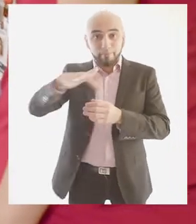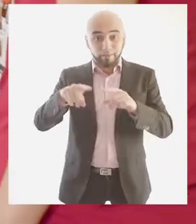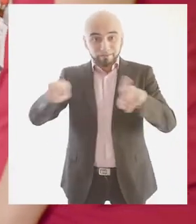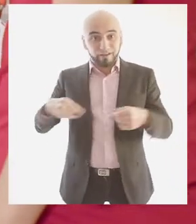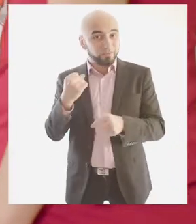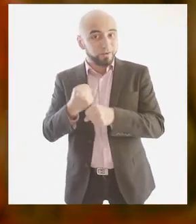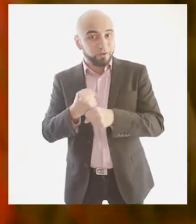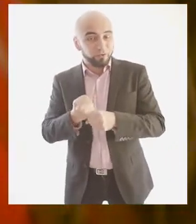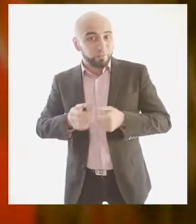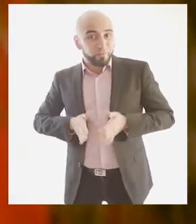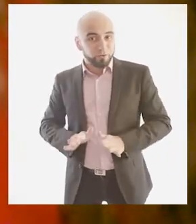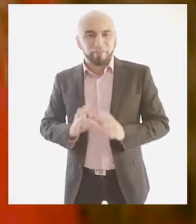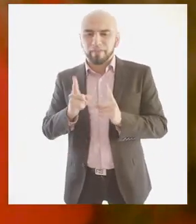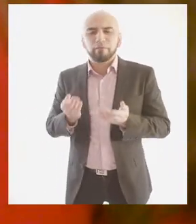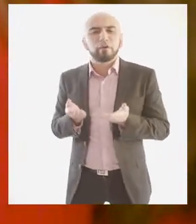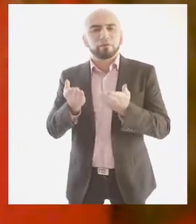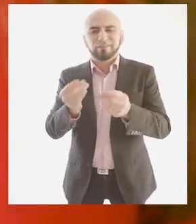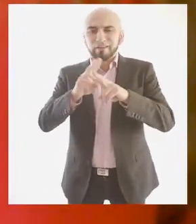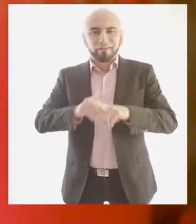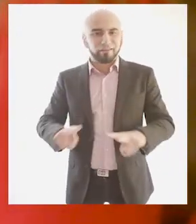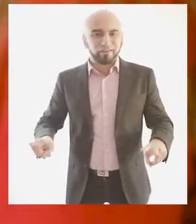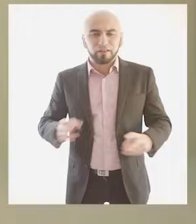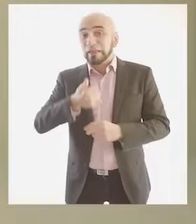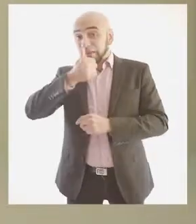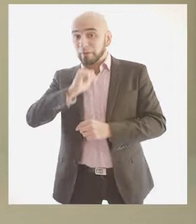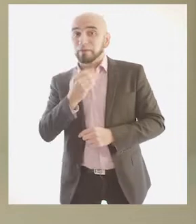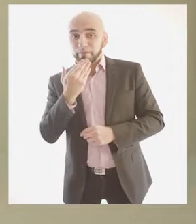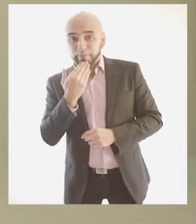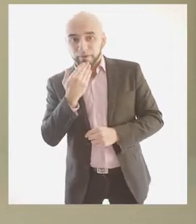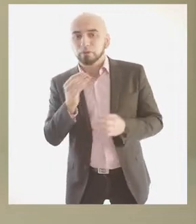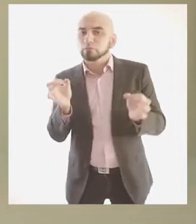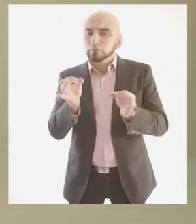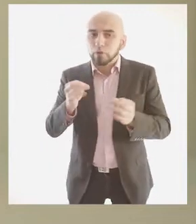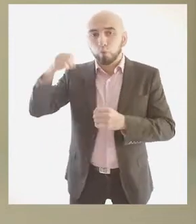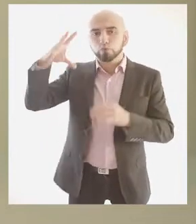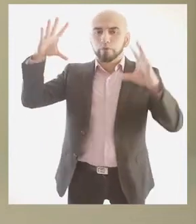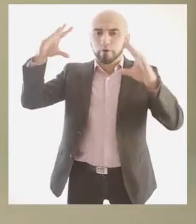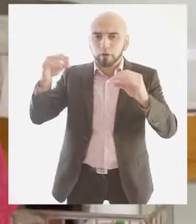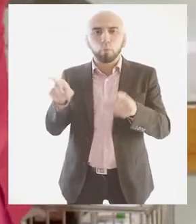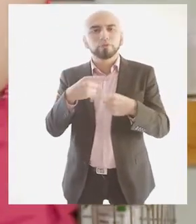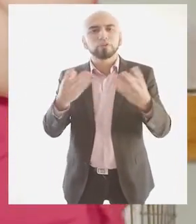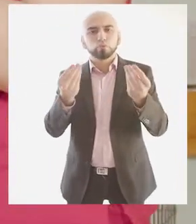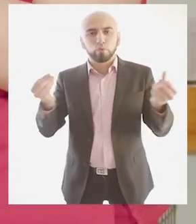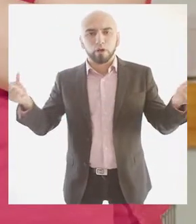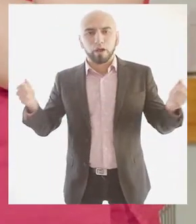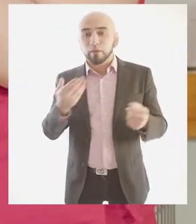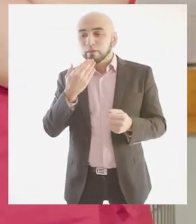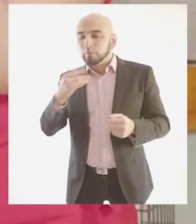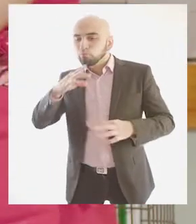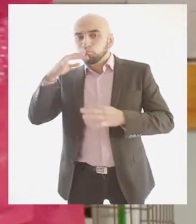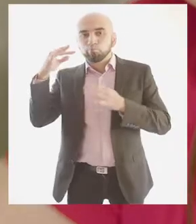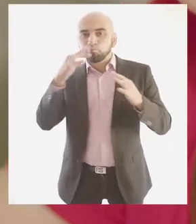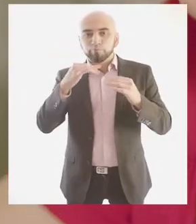el trabajo de parto debe favorecer la tranquilidad e intimidad. Se sugieren luces bajas, música suave, uso de lámparas de aromas